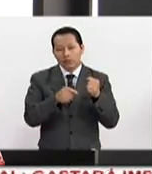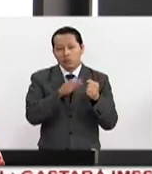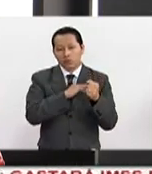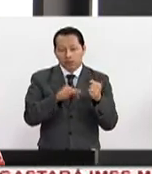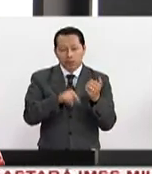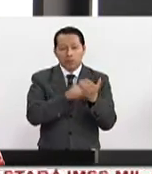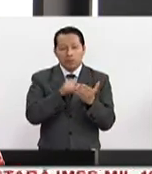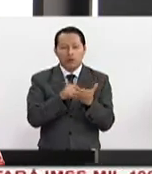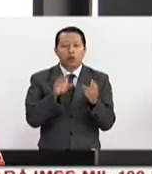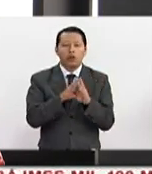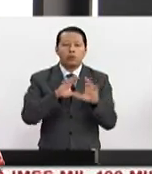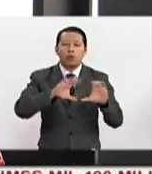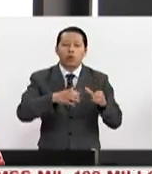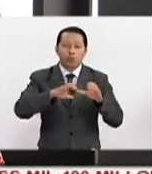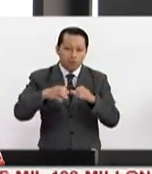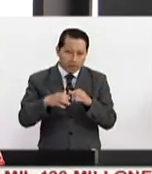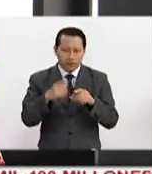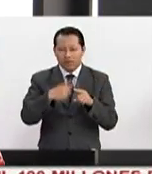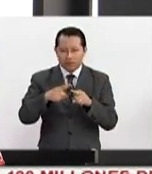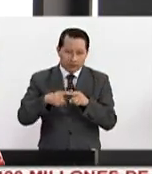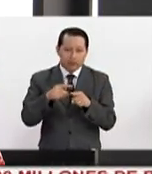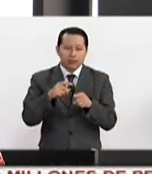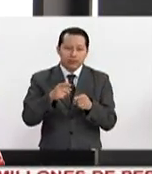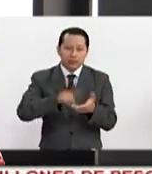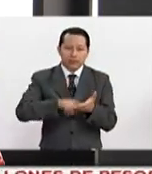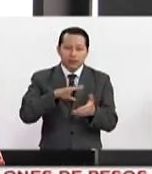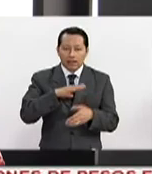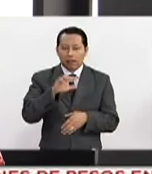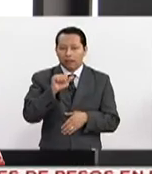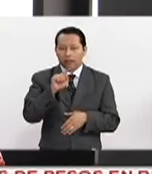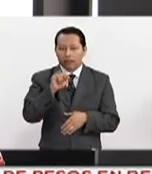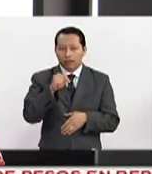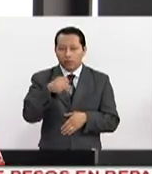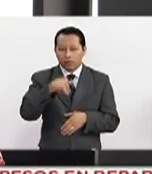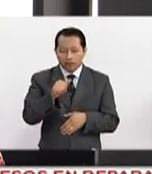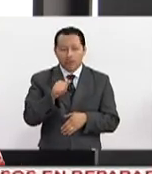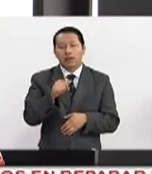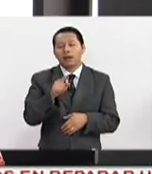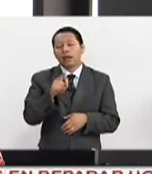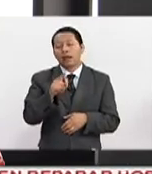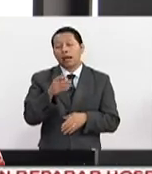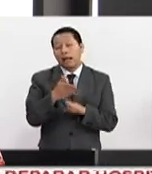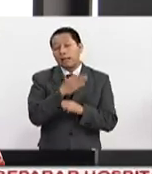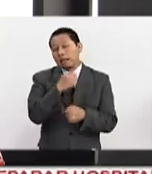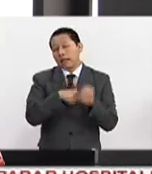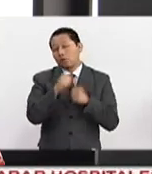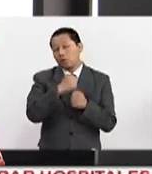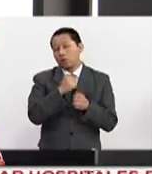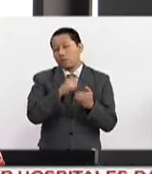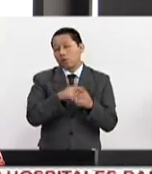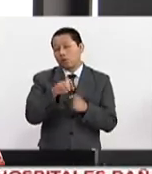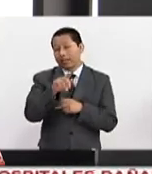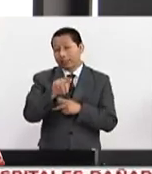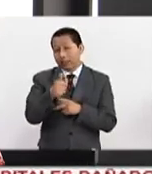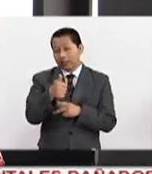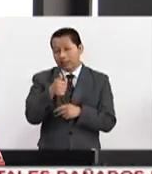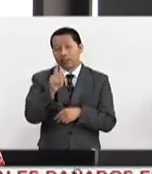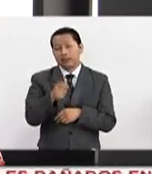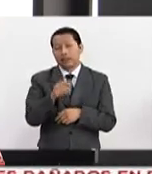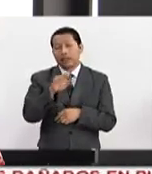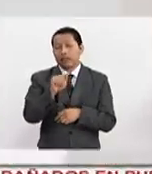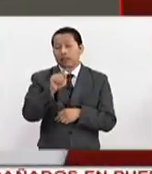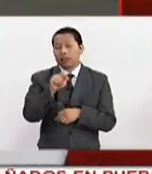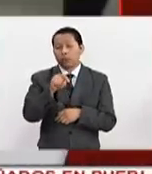tienen lugar las comunidades autónomas, entre ellas Cataluña. Y en su momento, en el 76, también